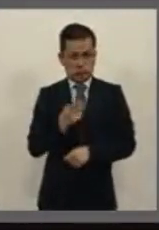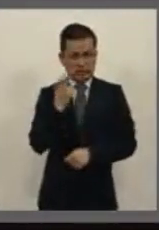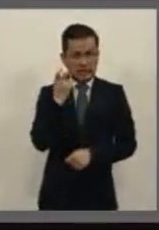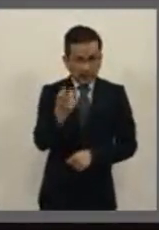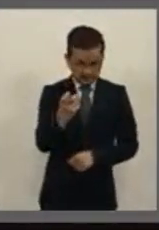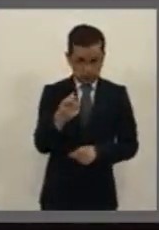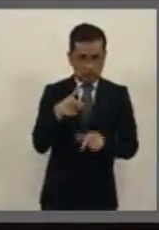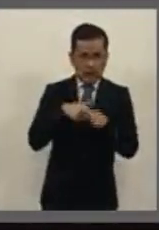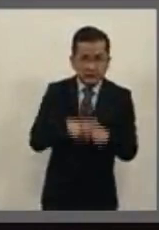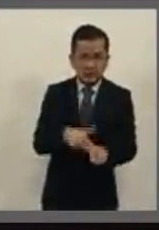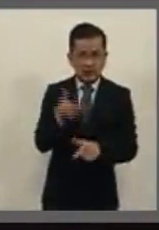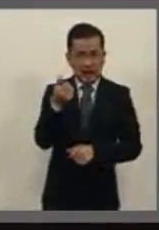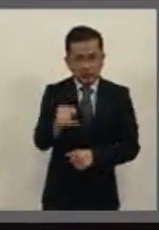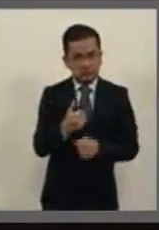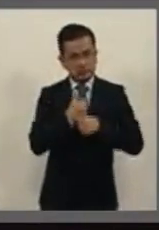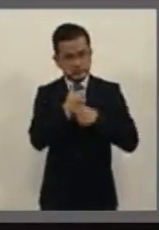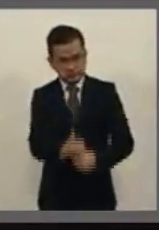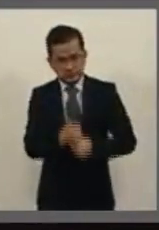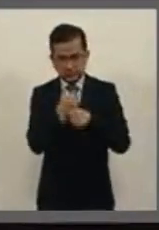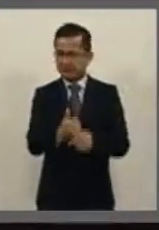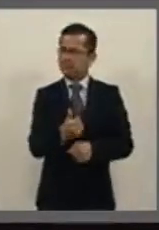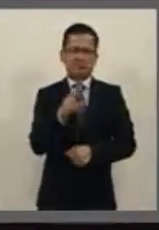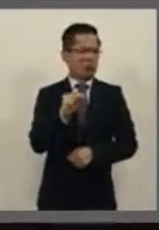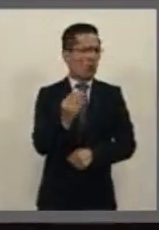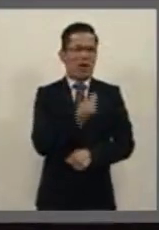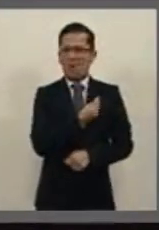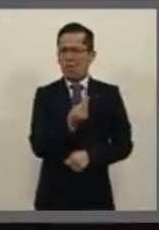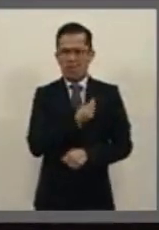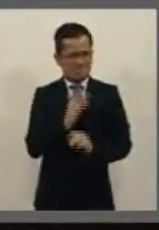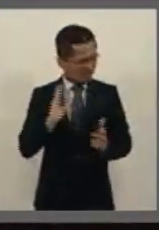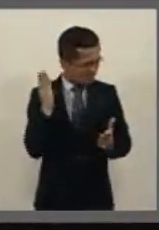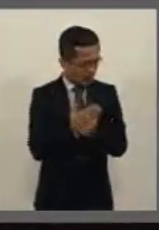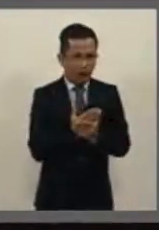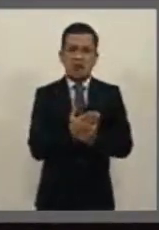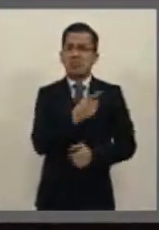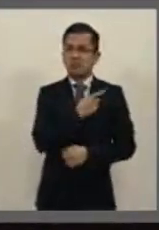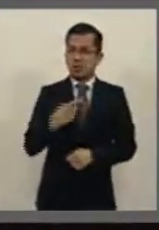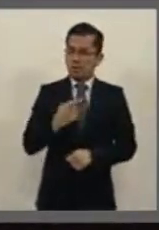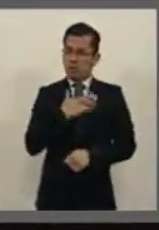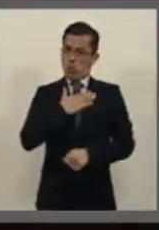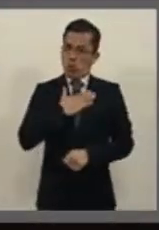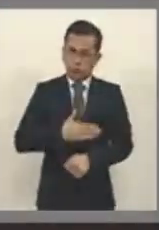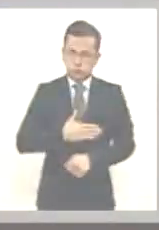más esta herida abierta en el cuerpo de nuestra nación. ¡Justicia!